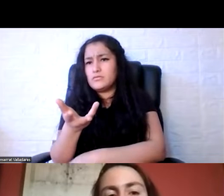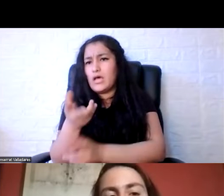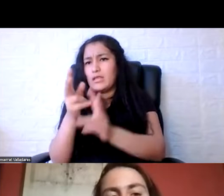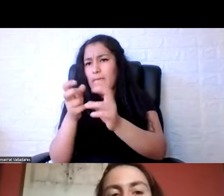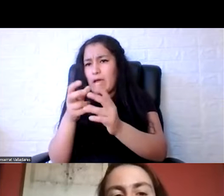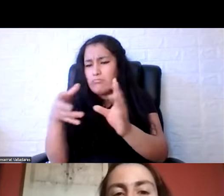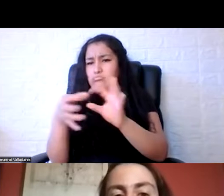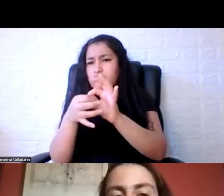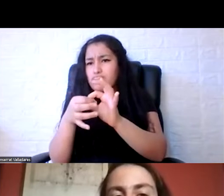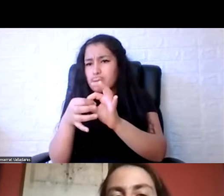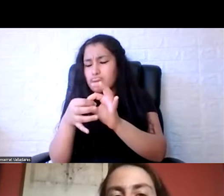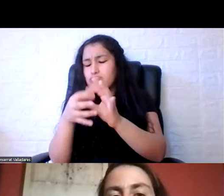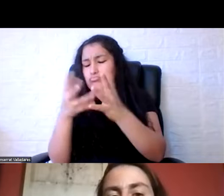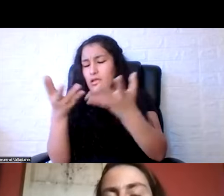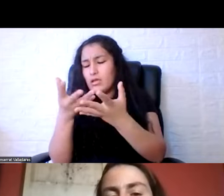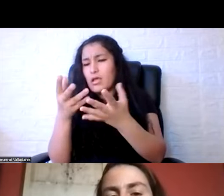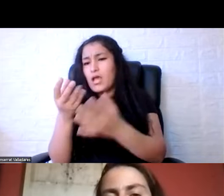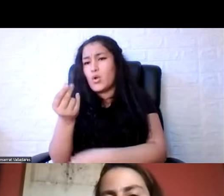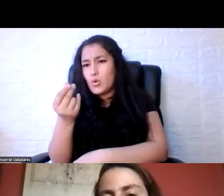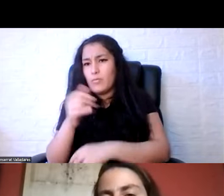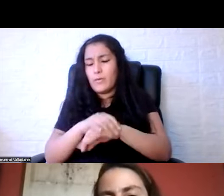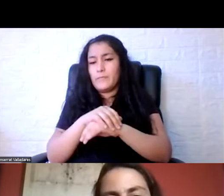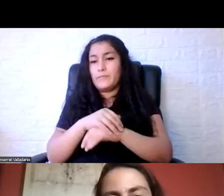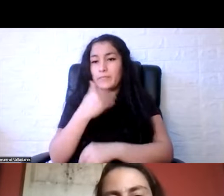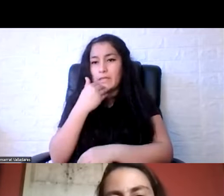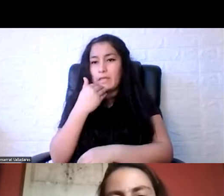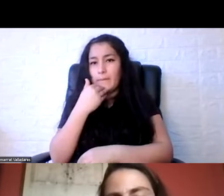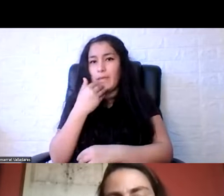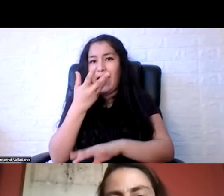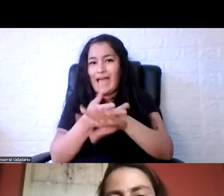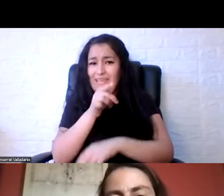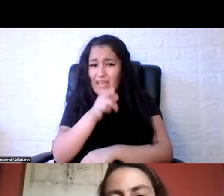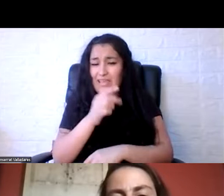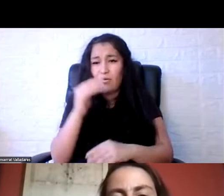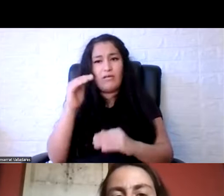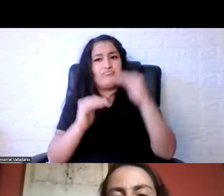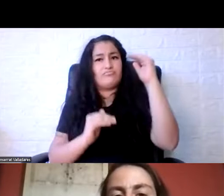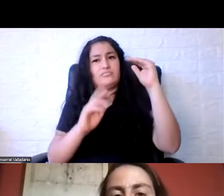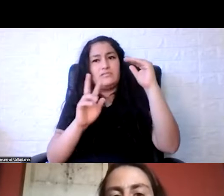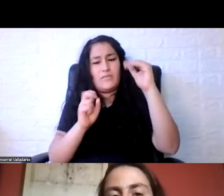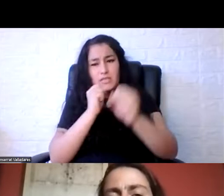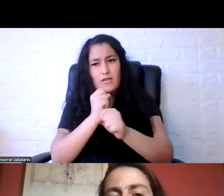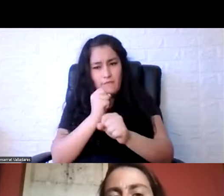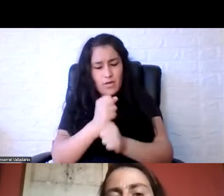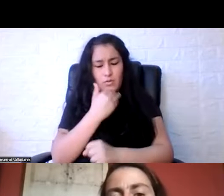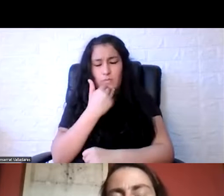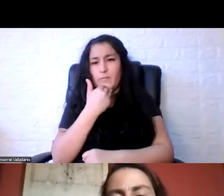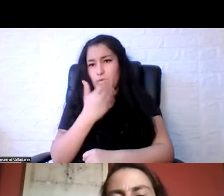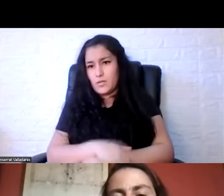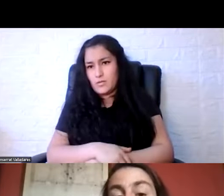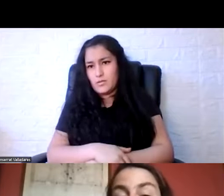ayuda a visualizar la explotación de la división desigual del trabajo y en otras dimensiones también, prácticas que